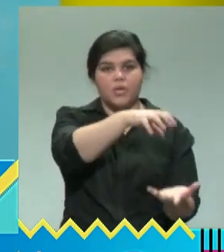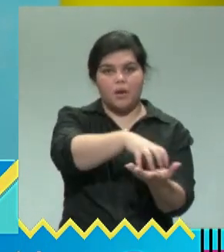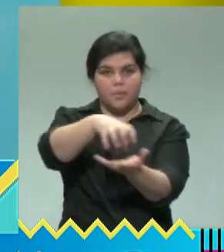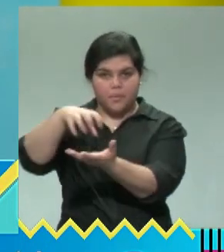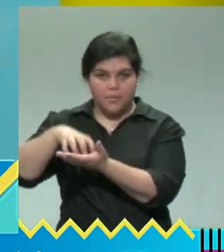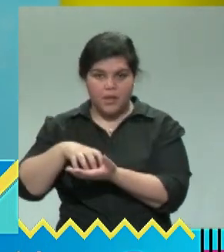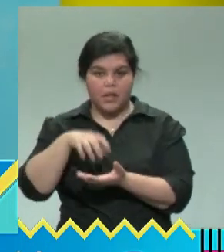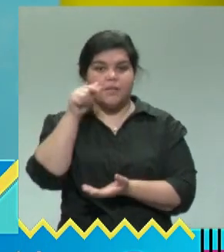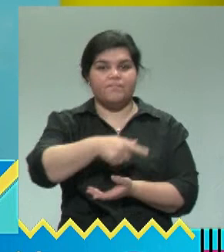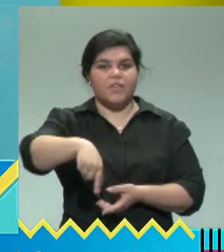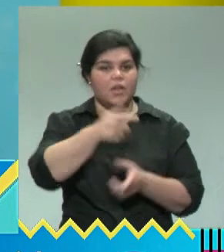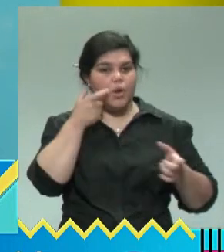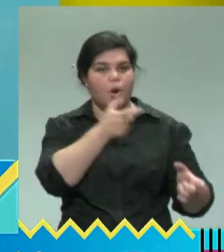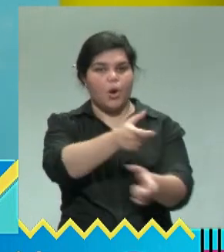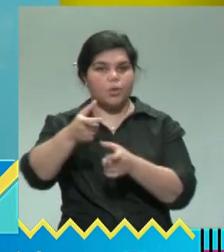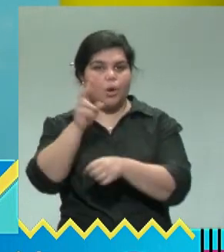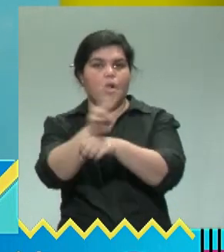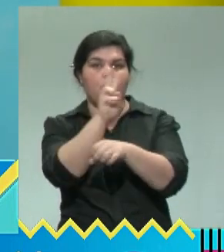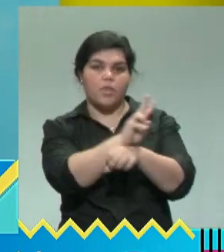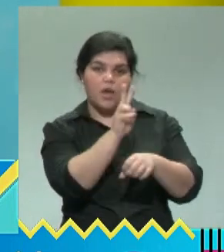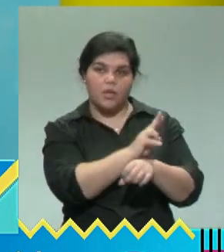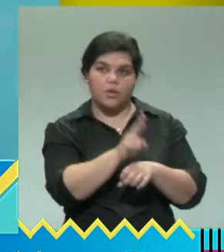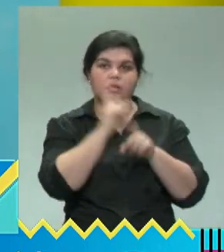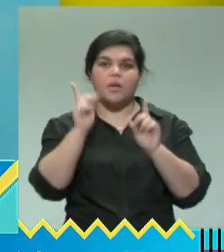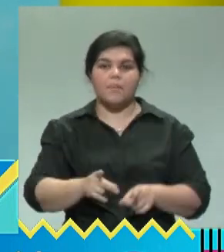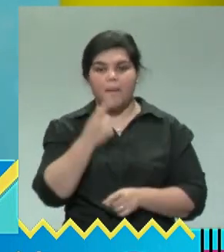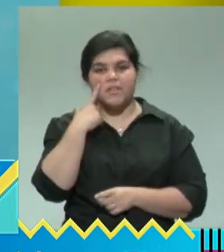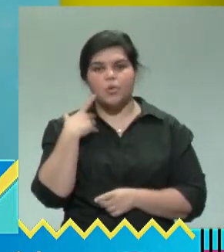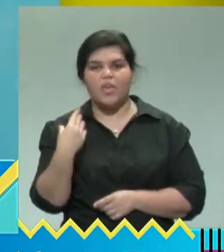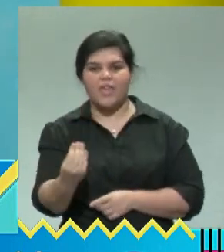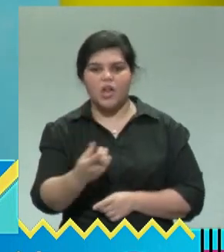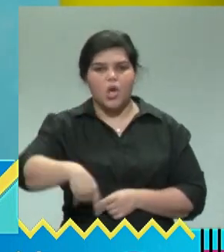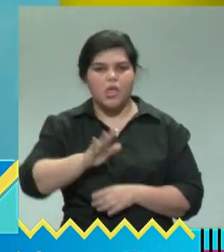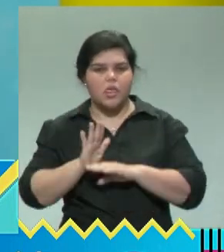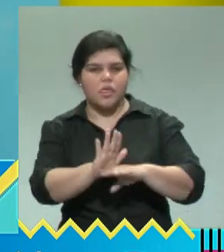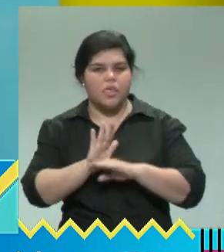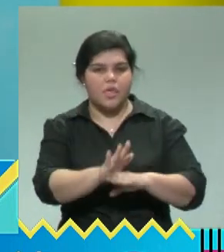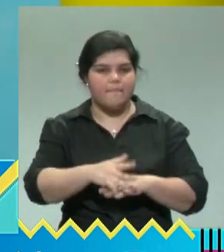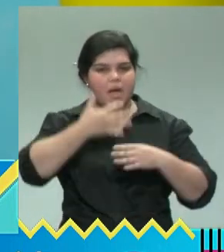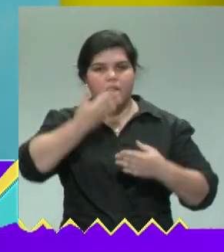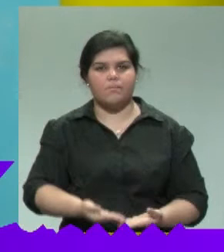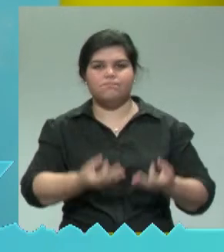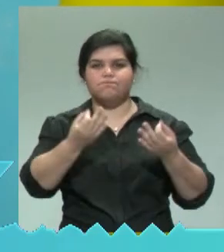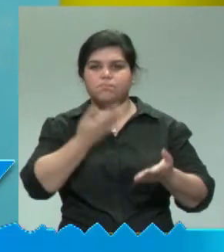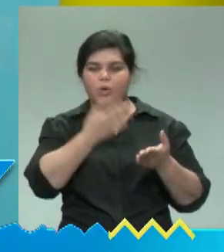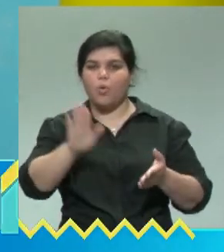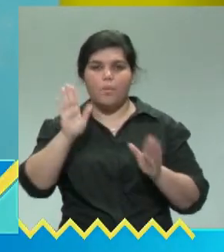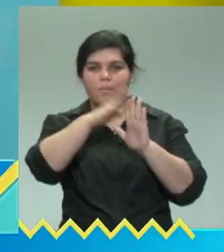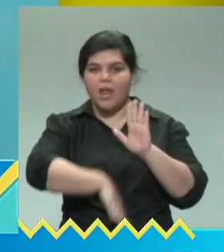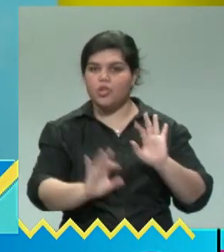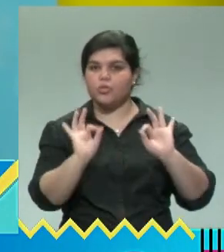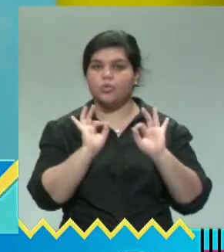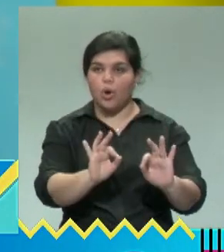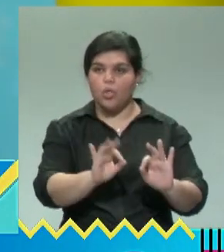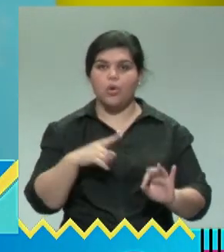trabajo de control y preservación, y también la ciudadanía ejercer esa presión para que se realice, y obviamente nuestro factor fundamental de